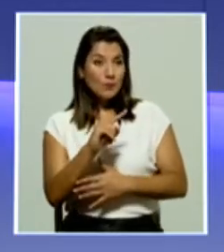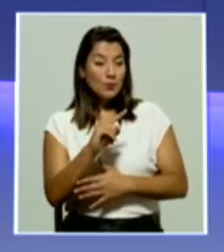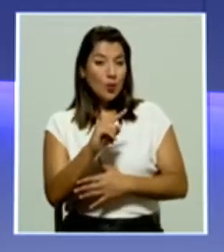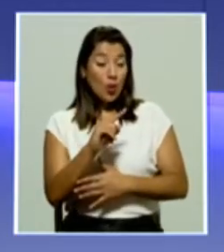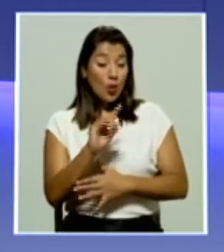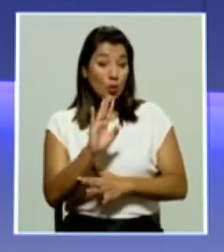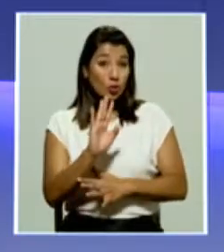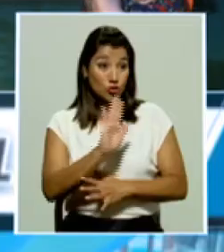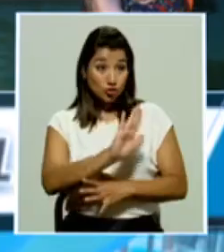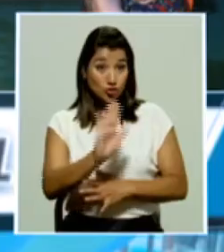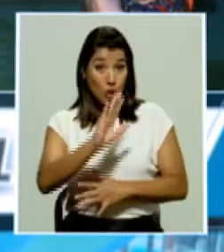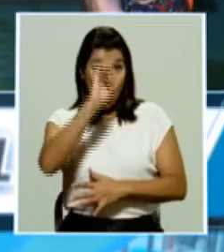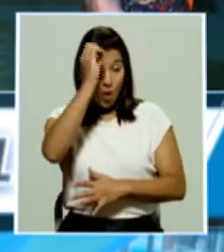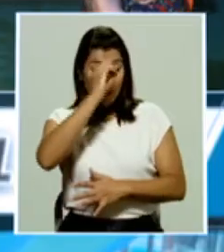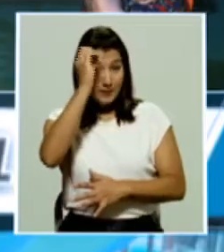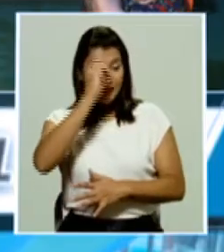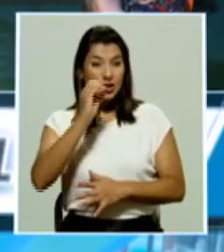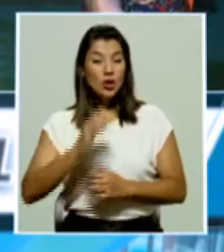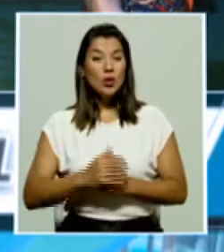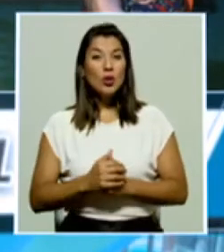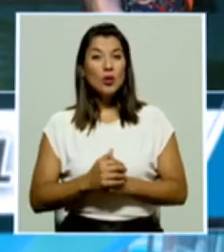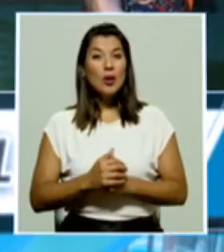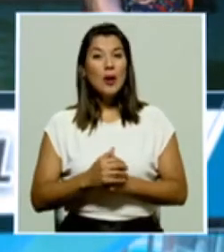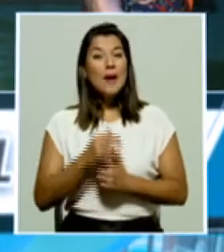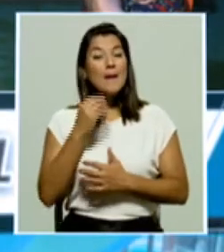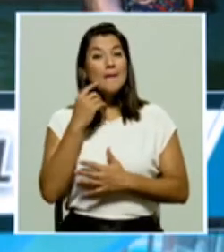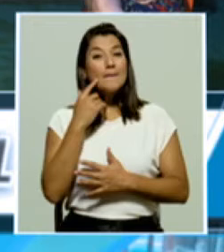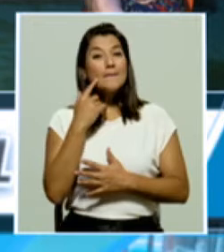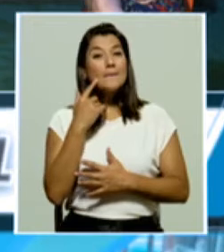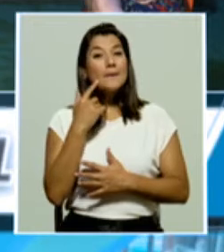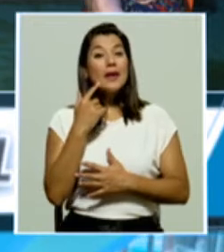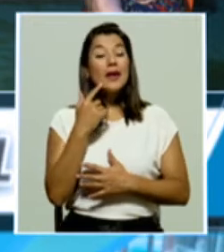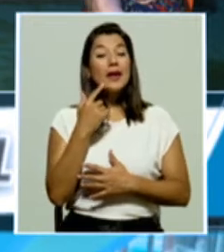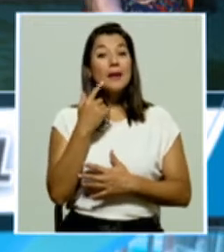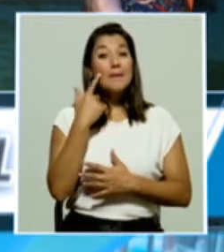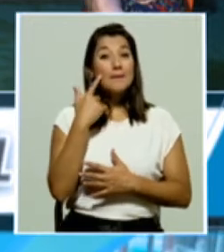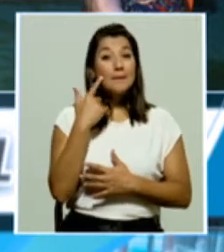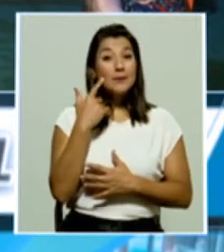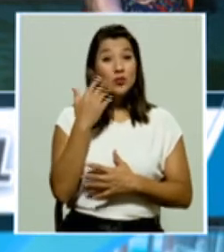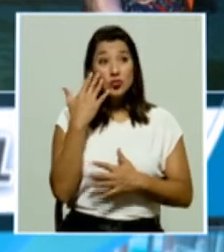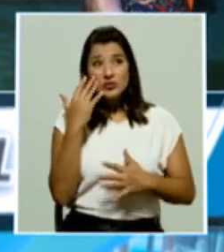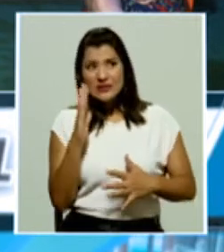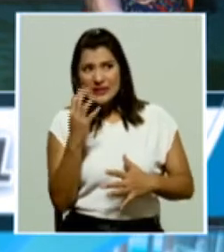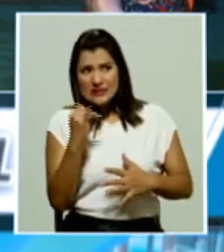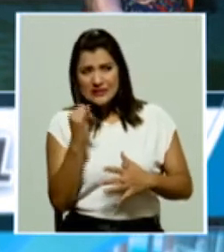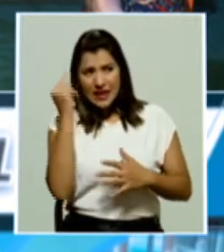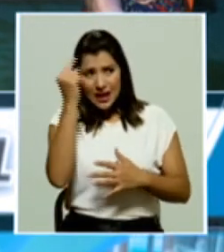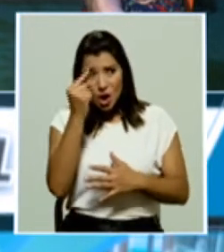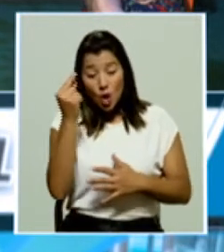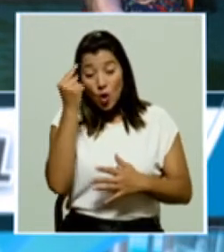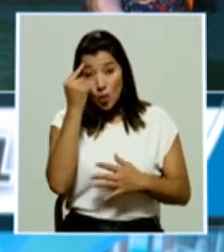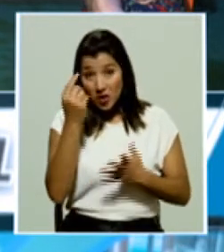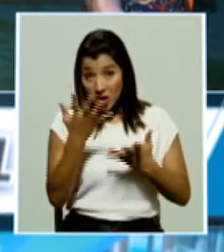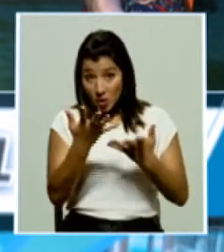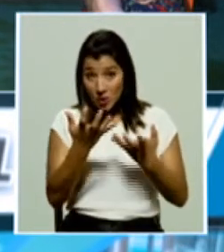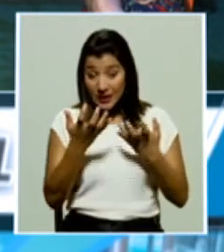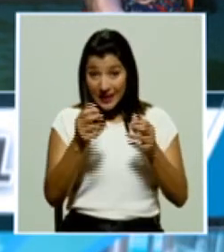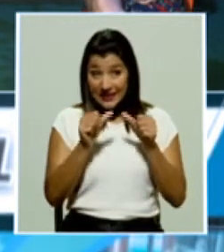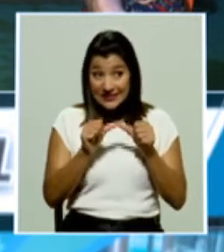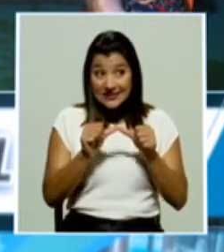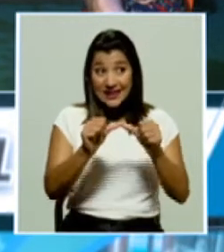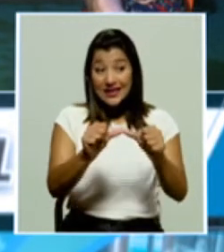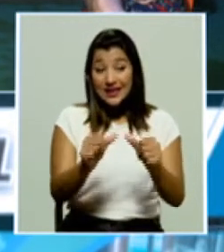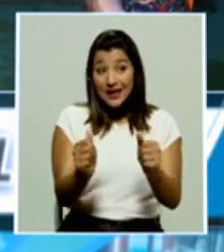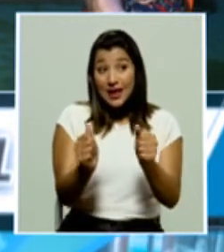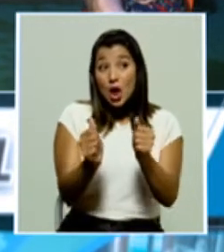se ha hecho de definir si el gobierno va a seguir con un diálogo